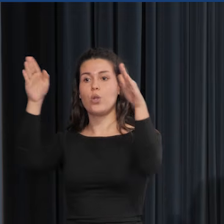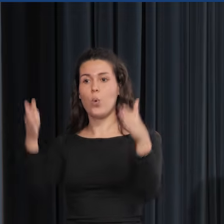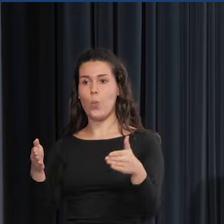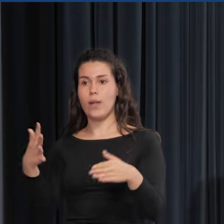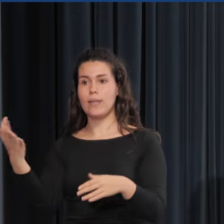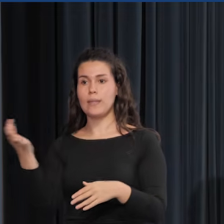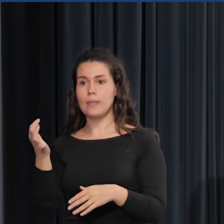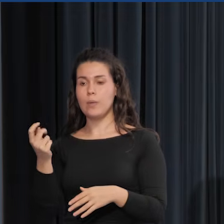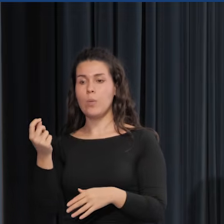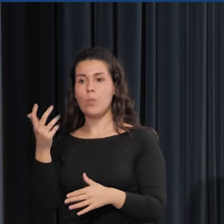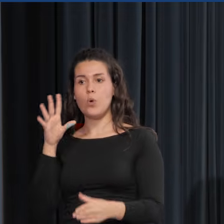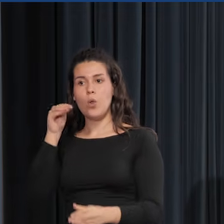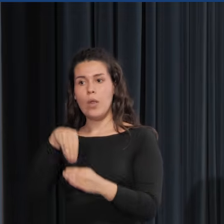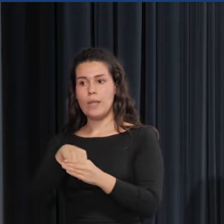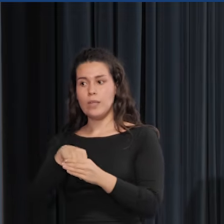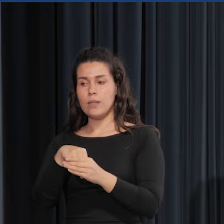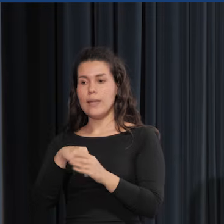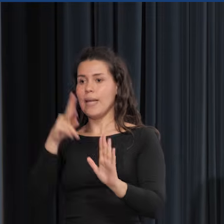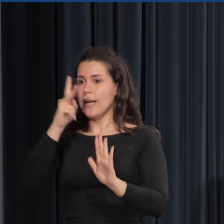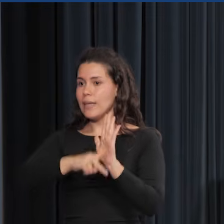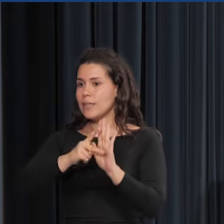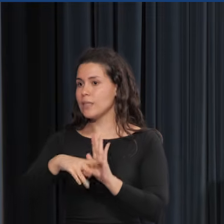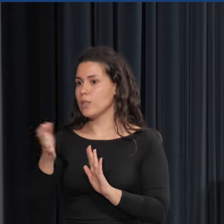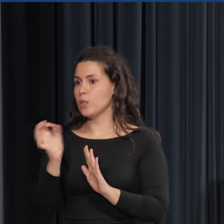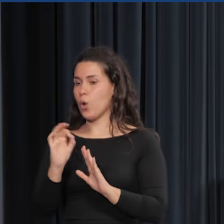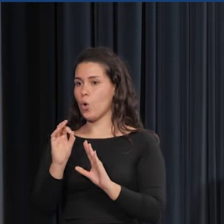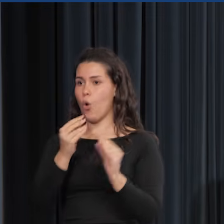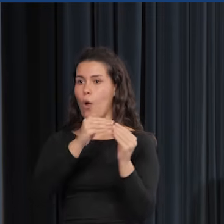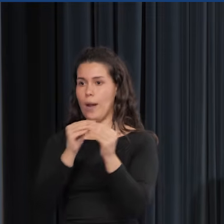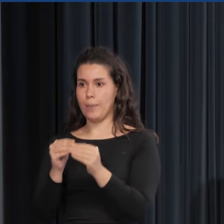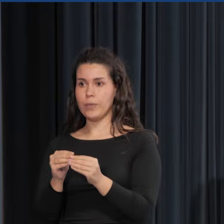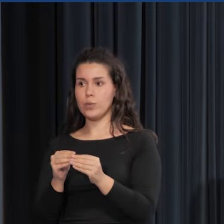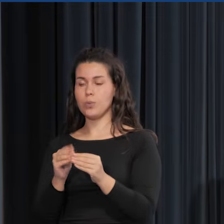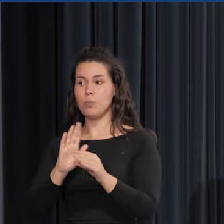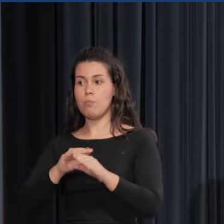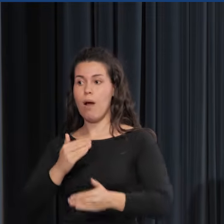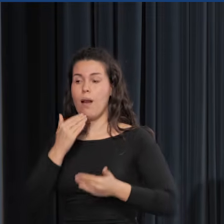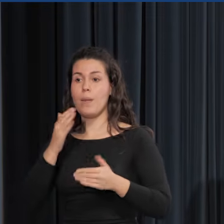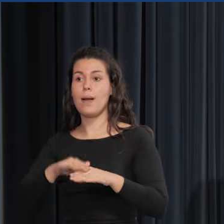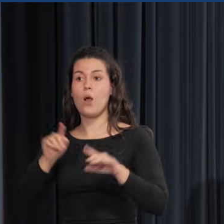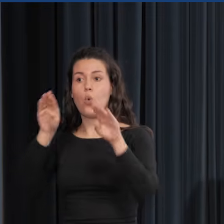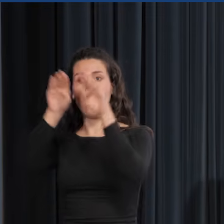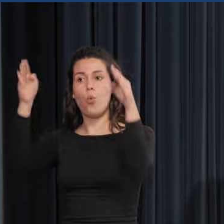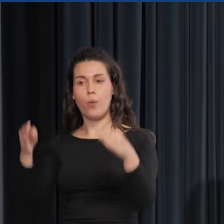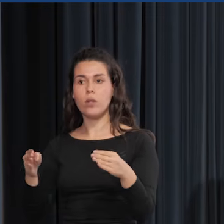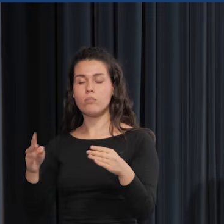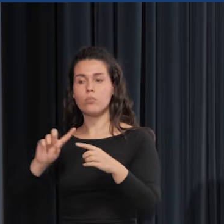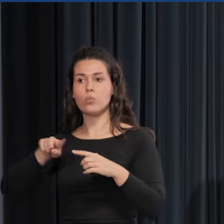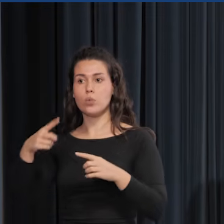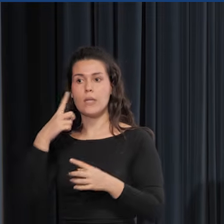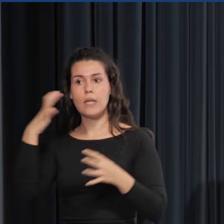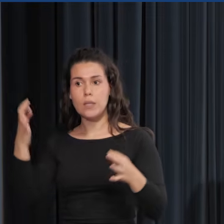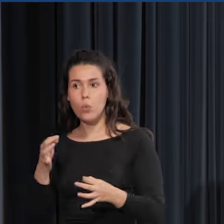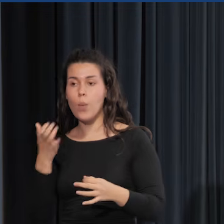una serie de consideraciones, una serie de requisitos, dispositivos y elementos que permitan que las cubiertas sean seguras. Por ejemplo, en cuanto a los accesos,